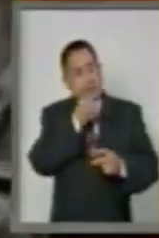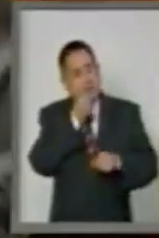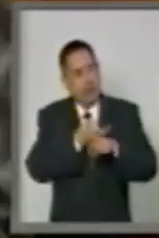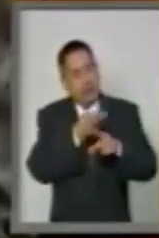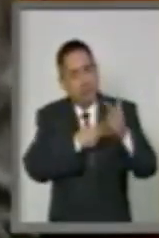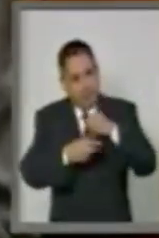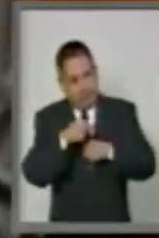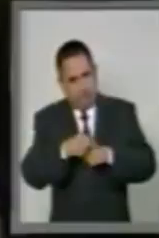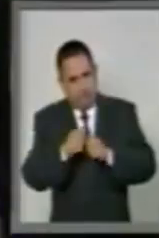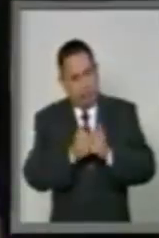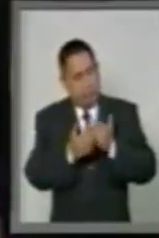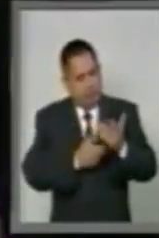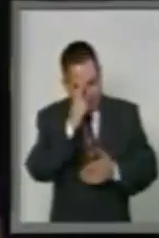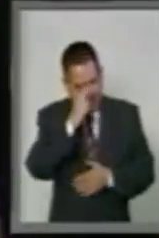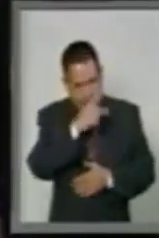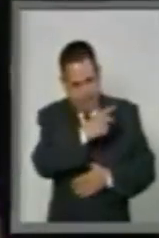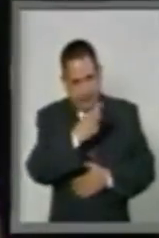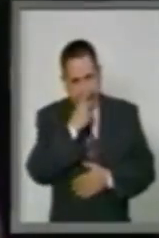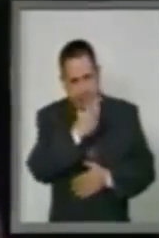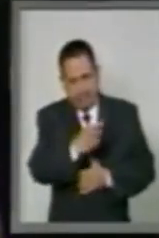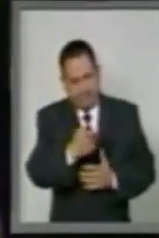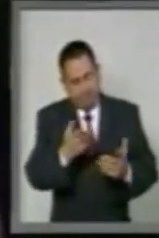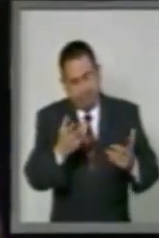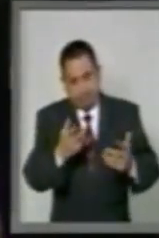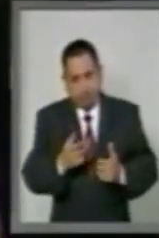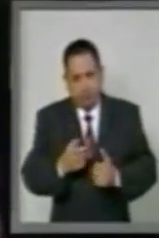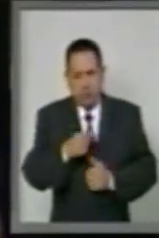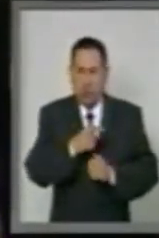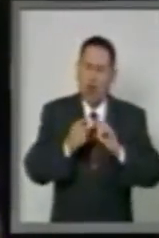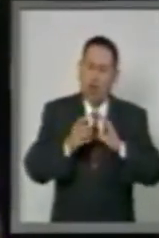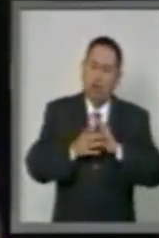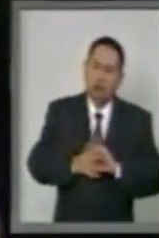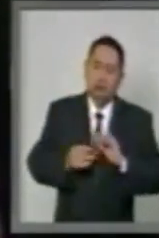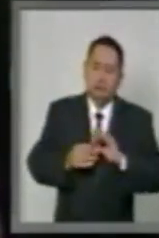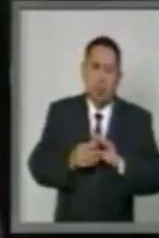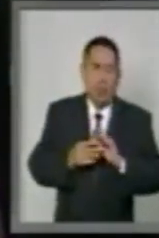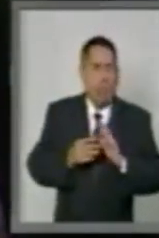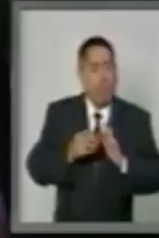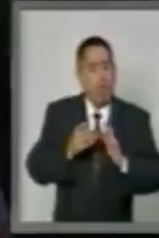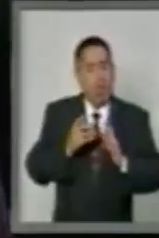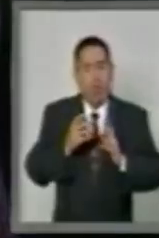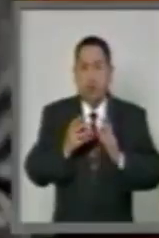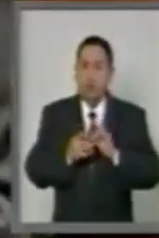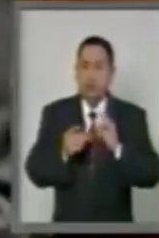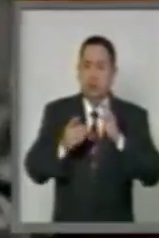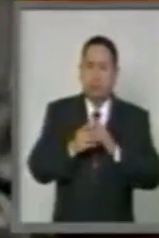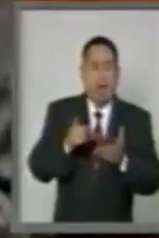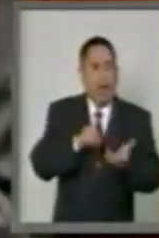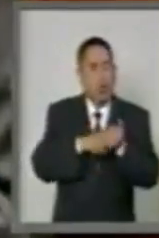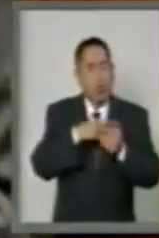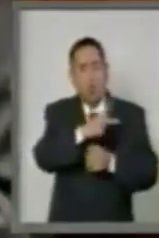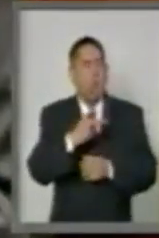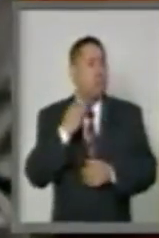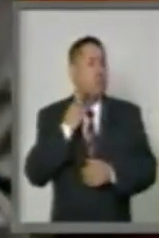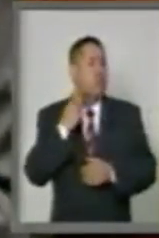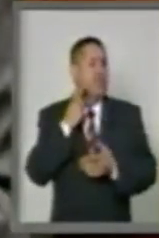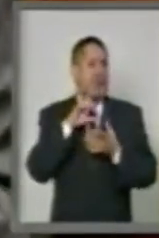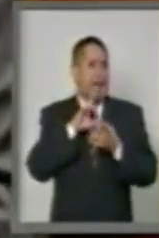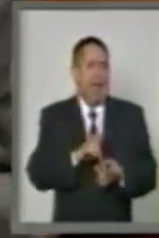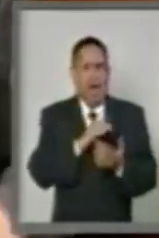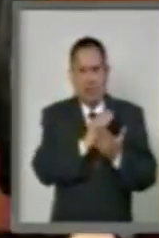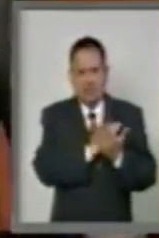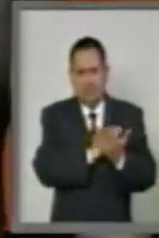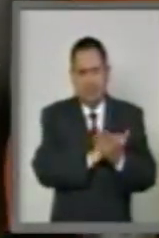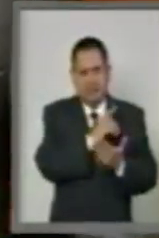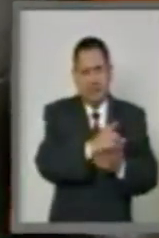con todo respeto, se dice, a justificar una política que ha